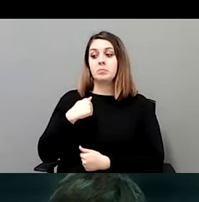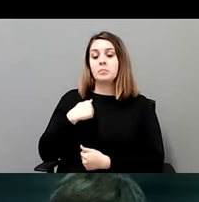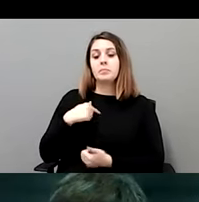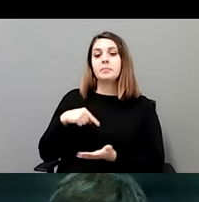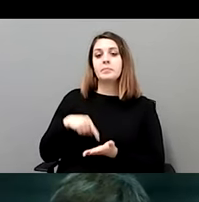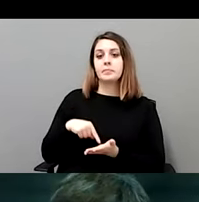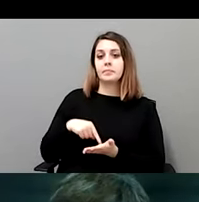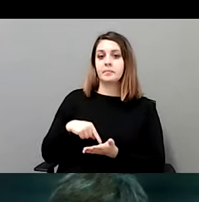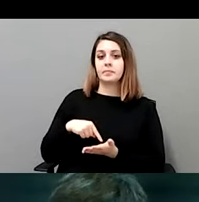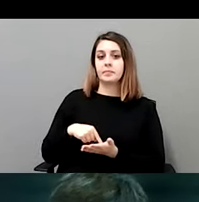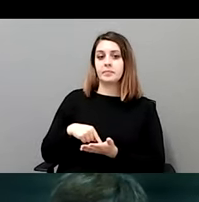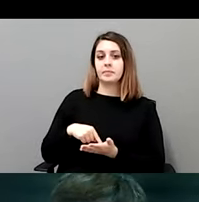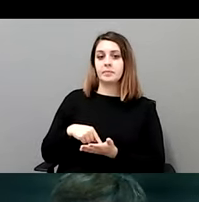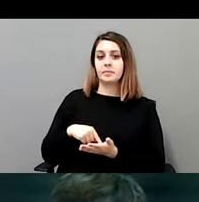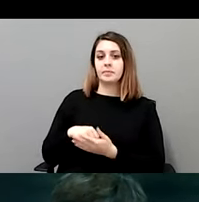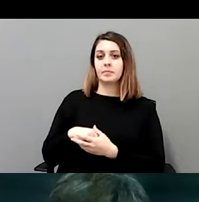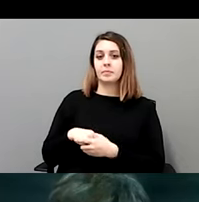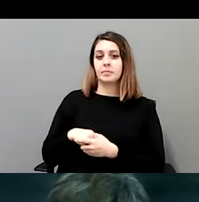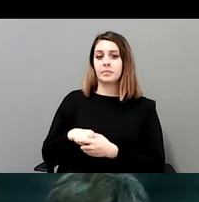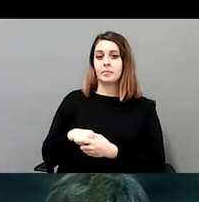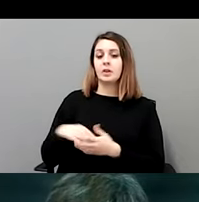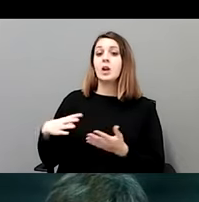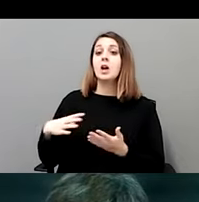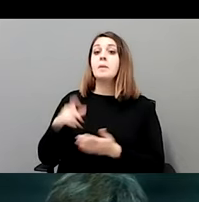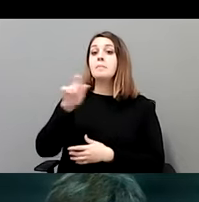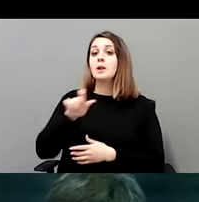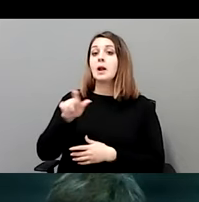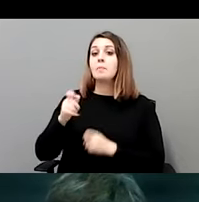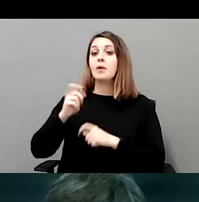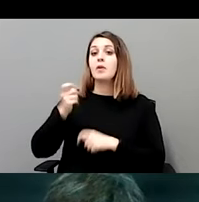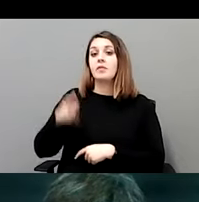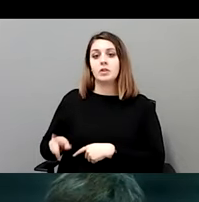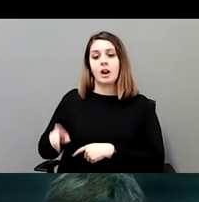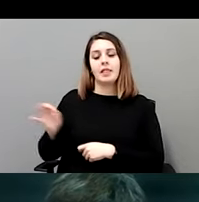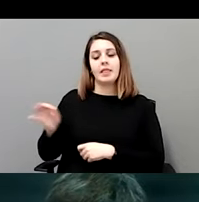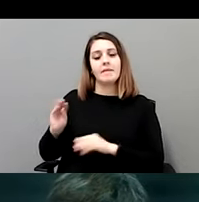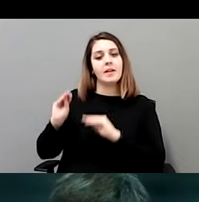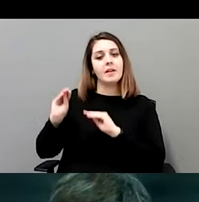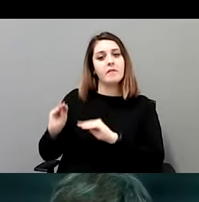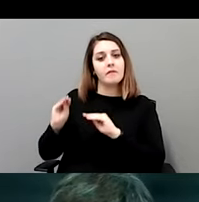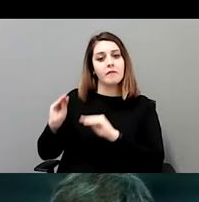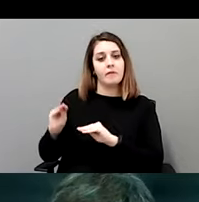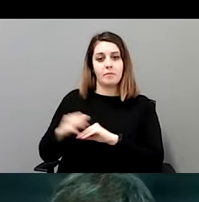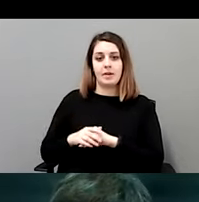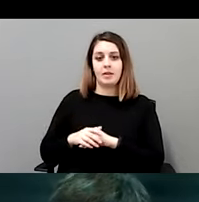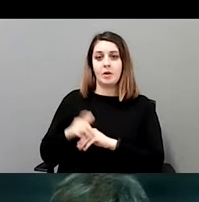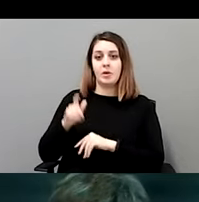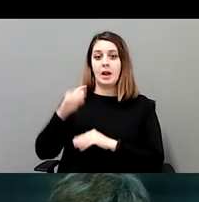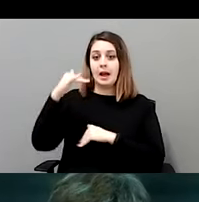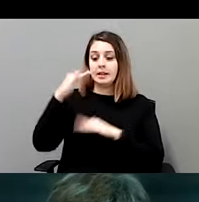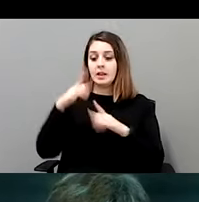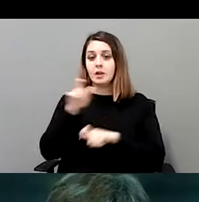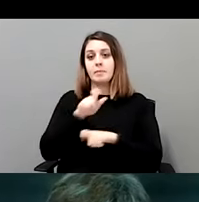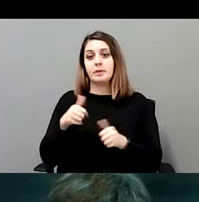este profesional autónomo tenga formación en atención a personas dependientes